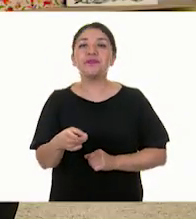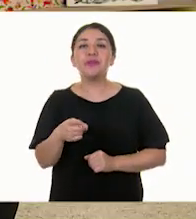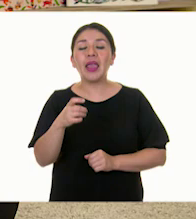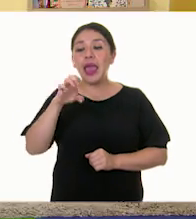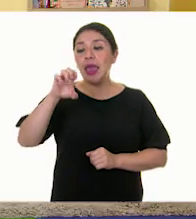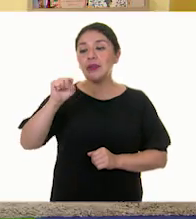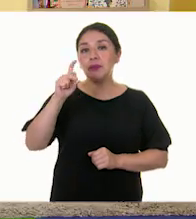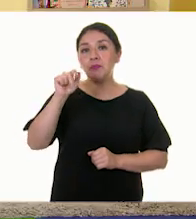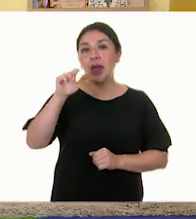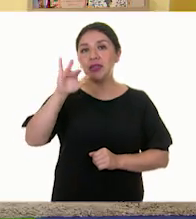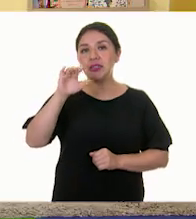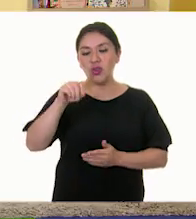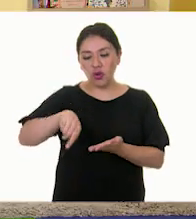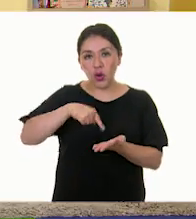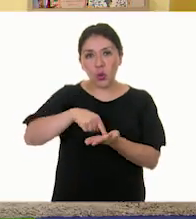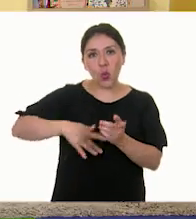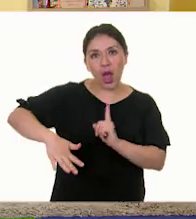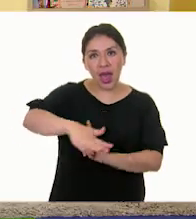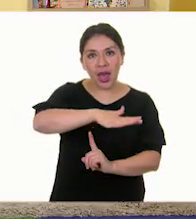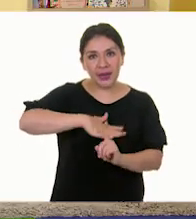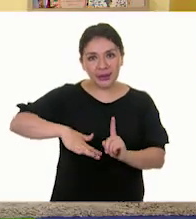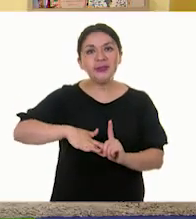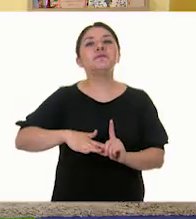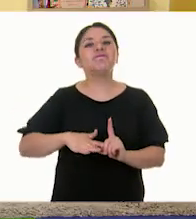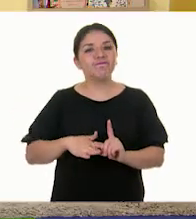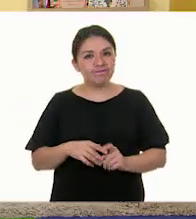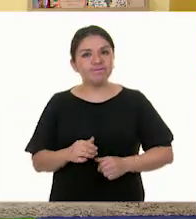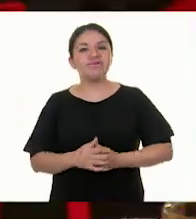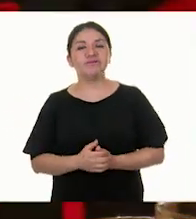espacio. ¡Wow!